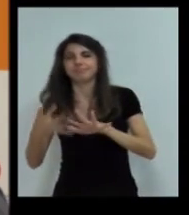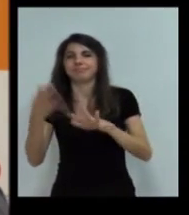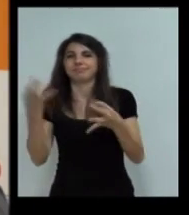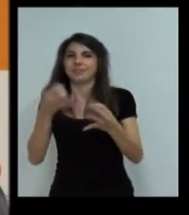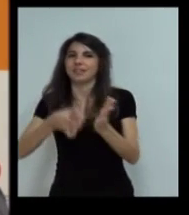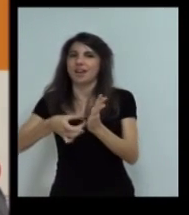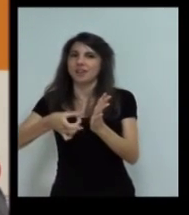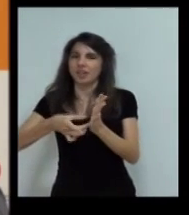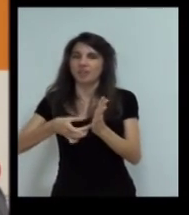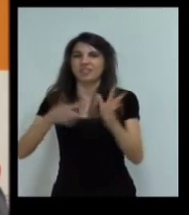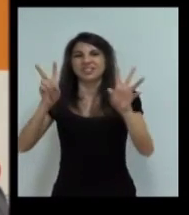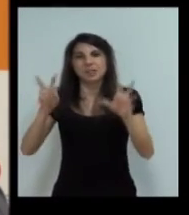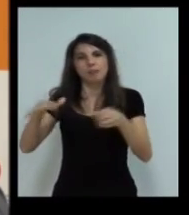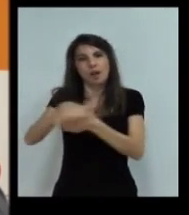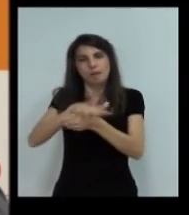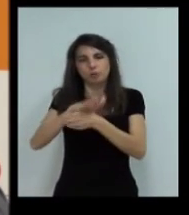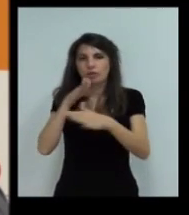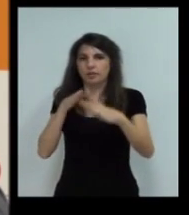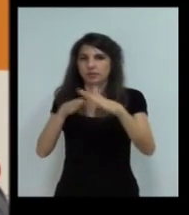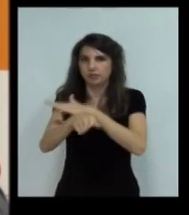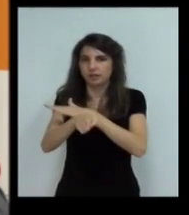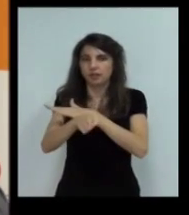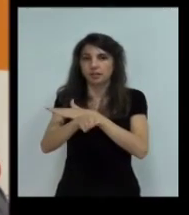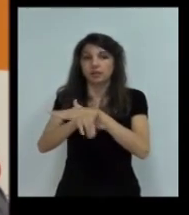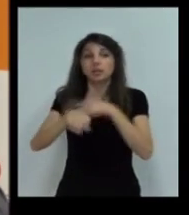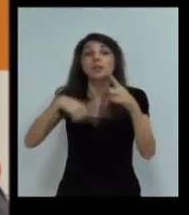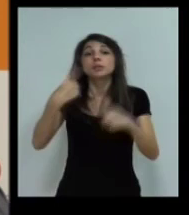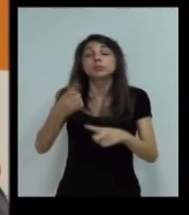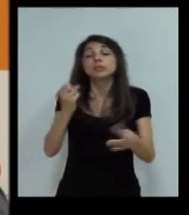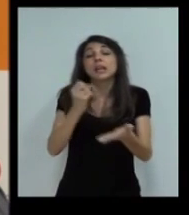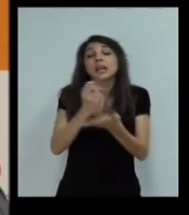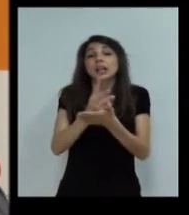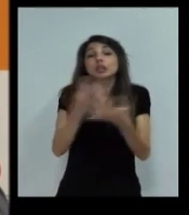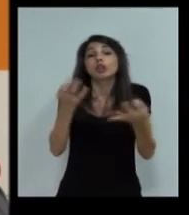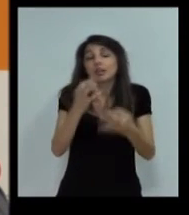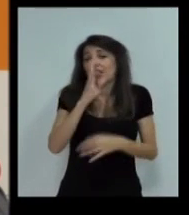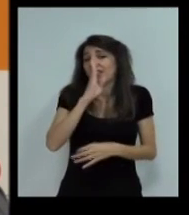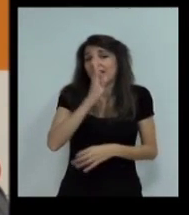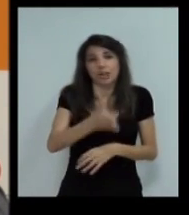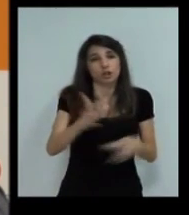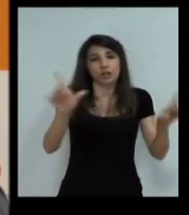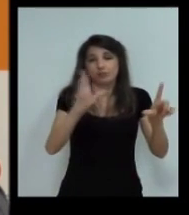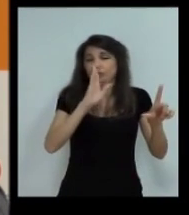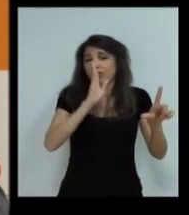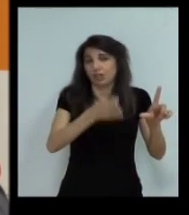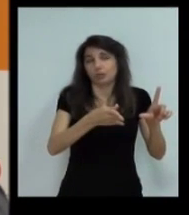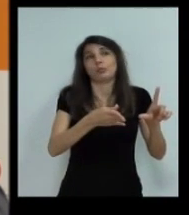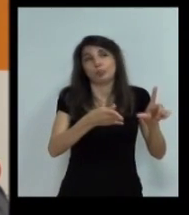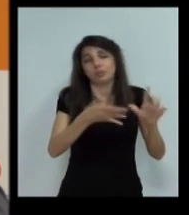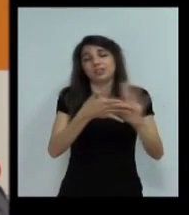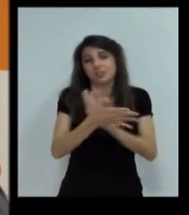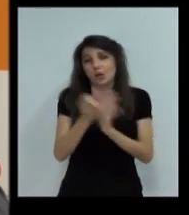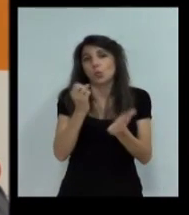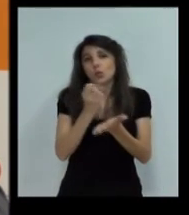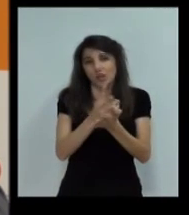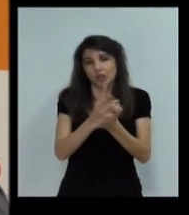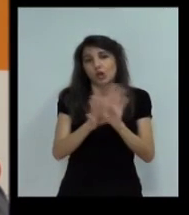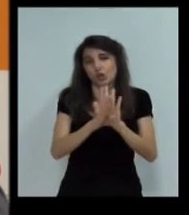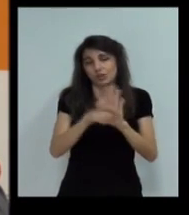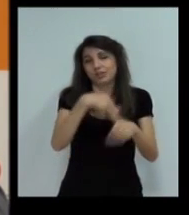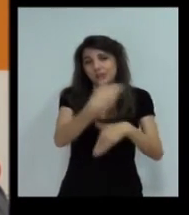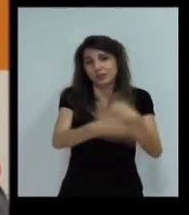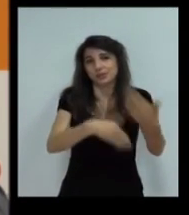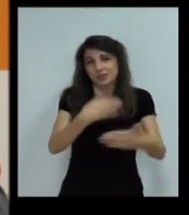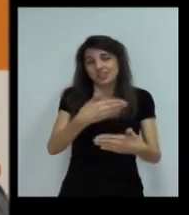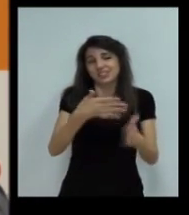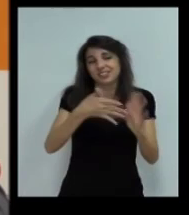ámbito de accesibilidad, ¿no? Y bueno, pues que el reto del directo, como decíamos ahora hace poco, pues sigue siendo un reto, y que esto genera